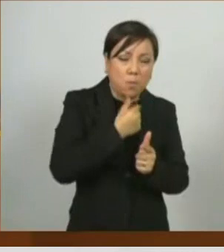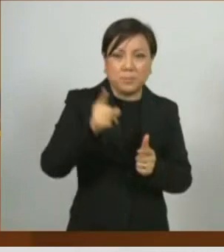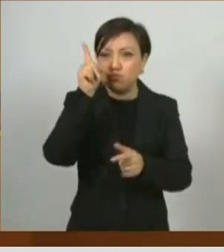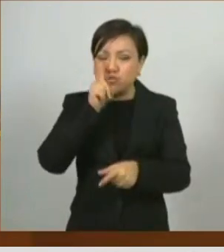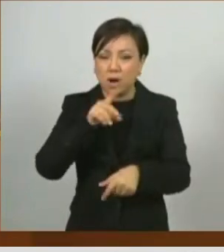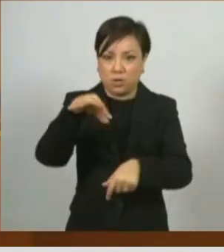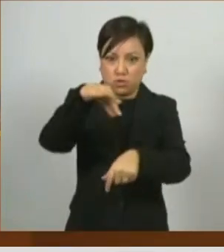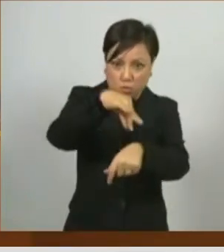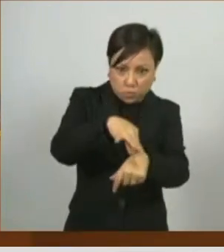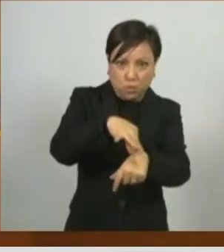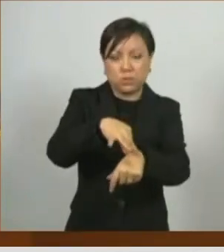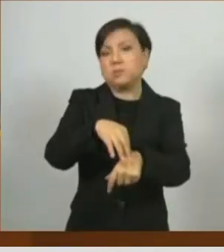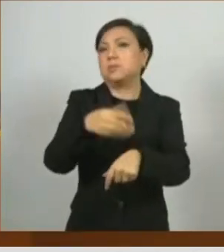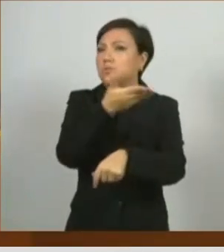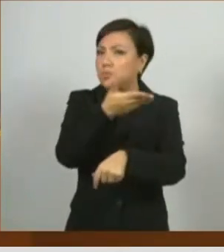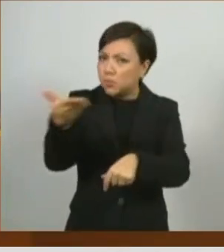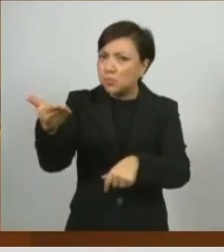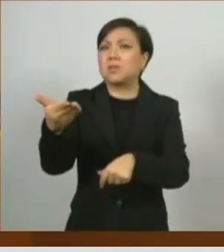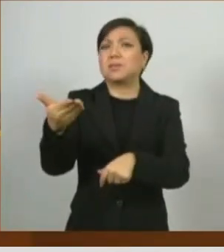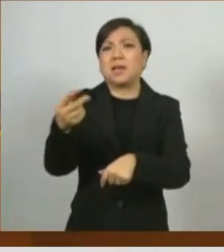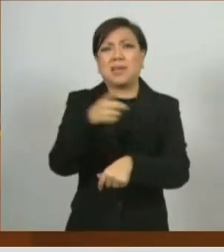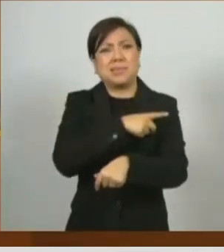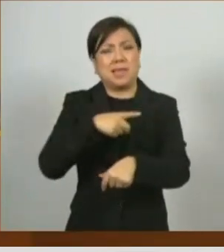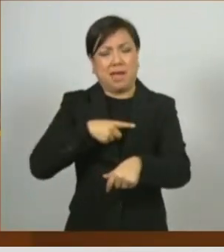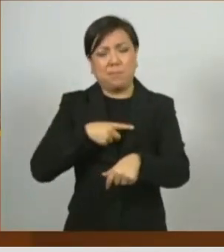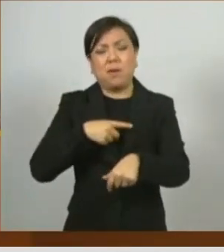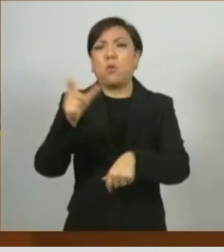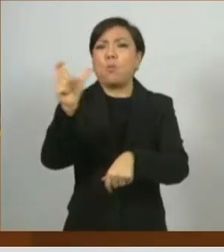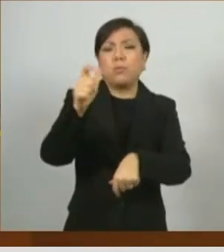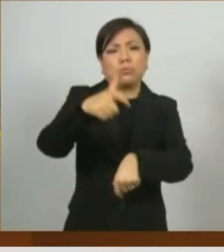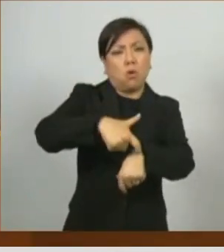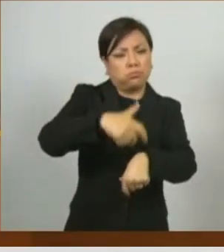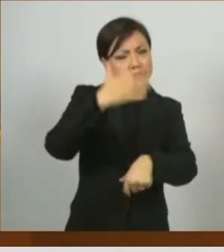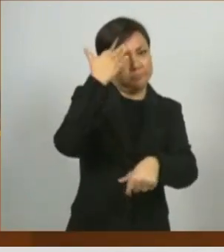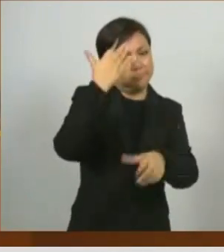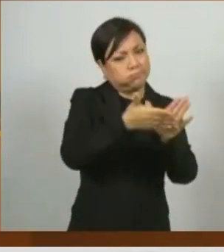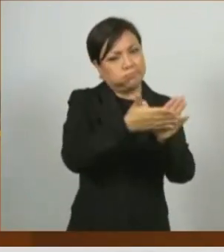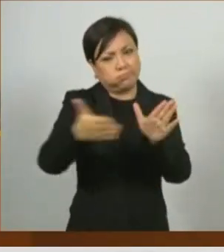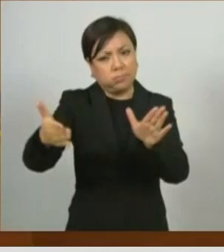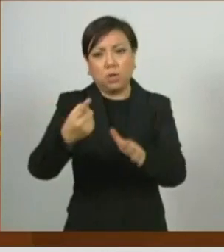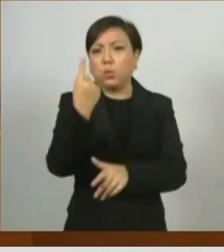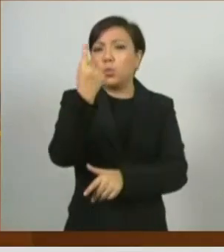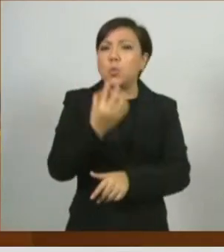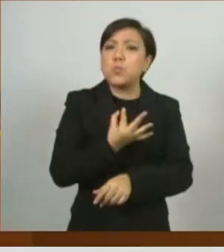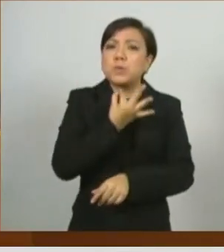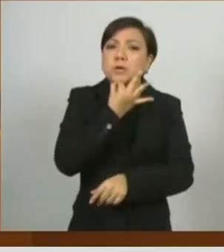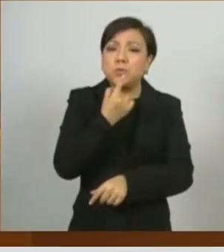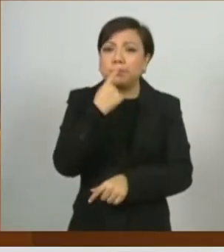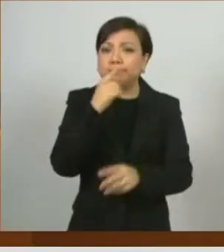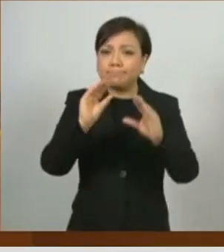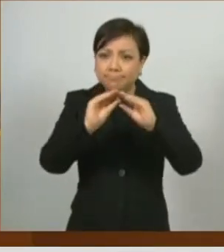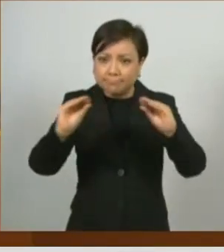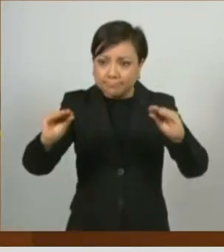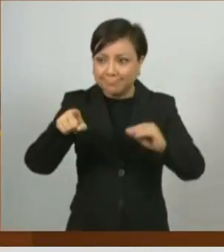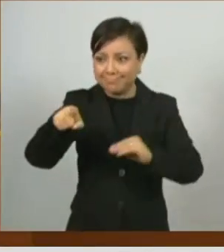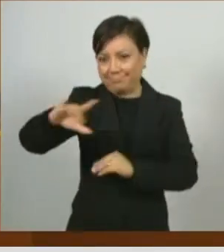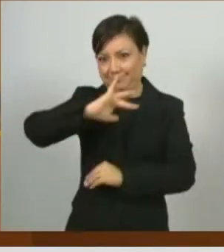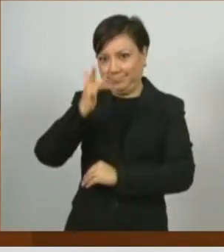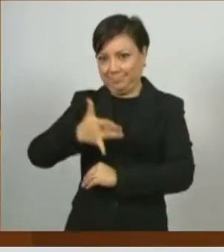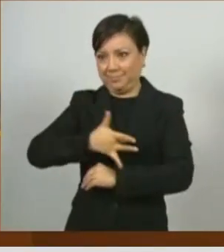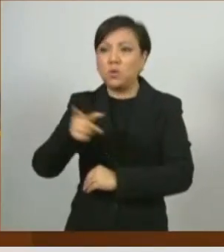considere hagamos un minuto de silencio por la memoria de marianna de lourdes